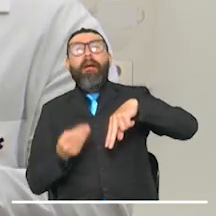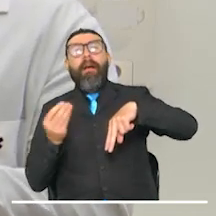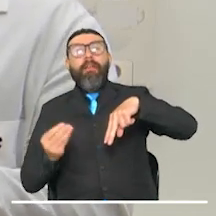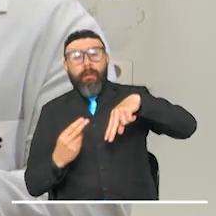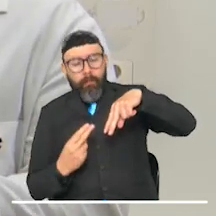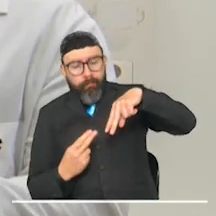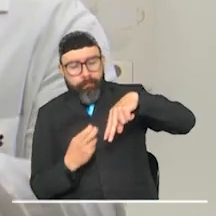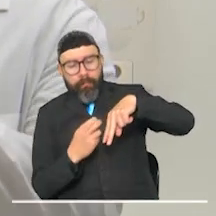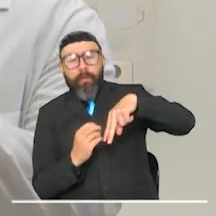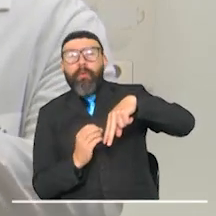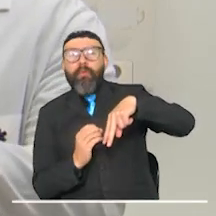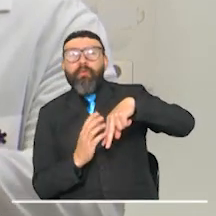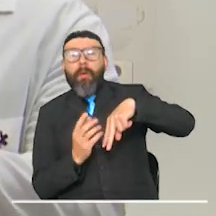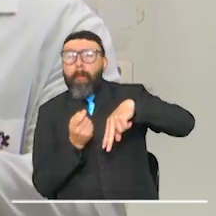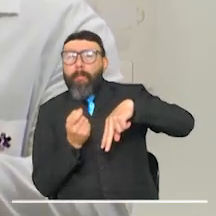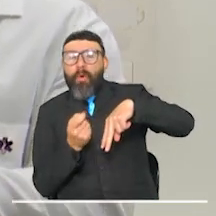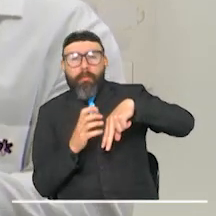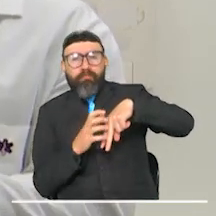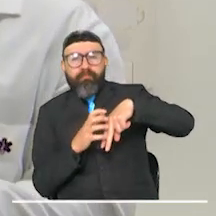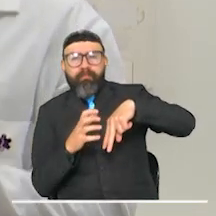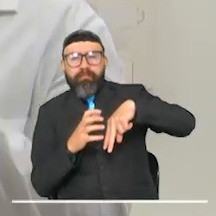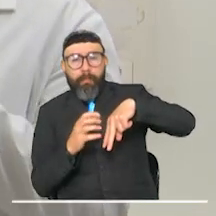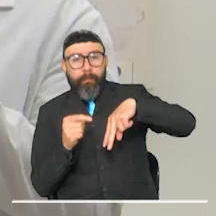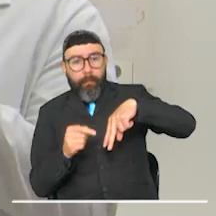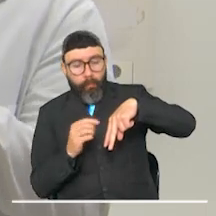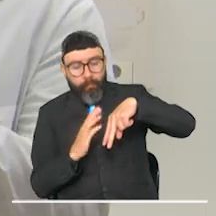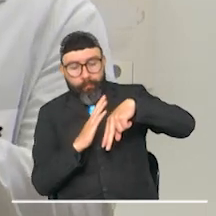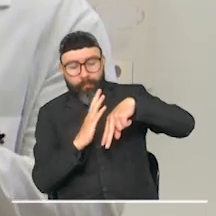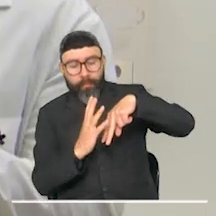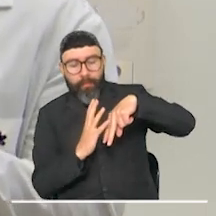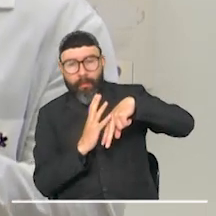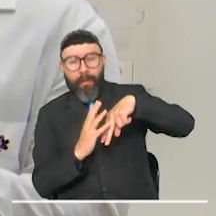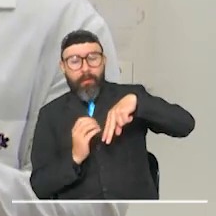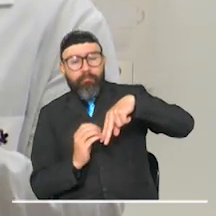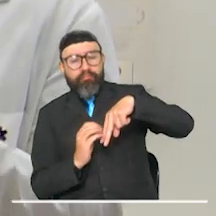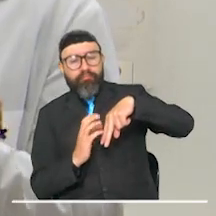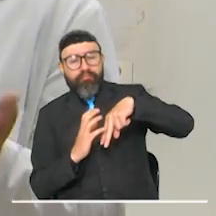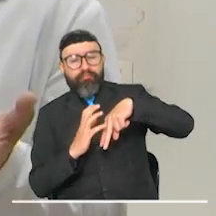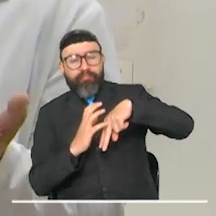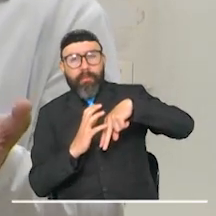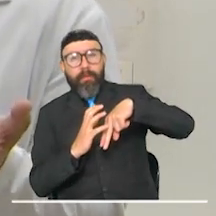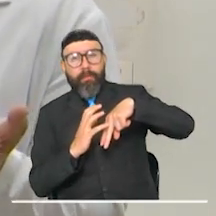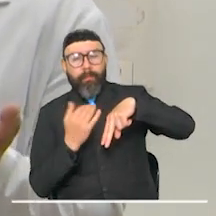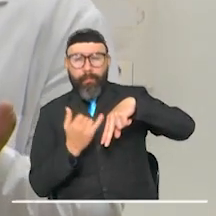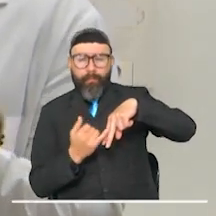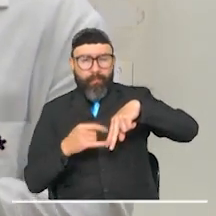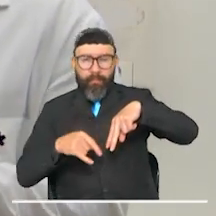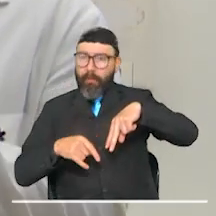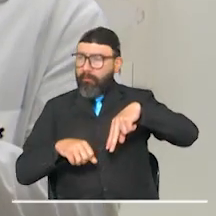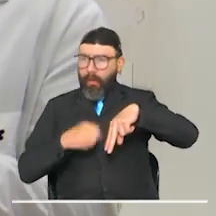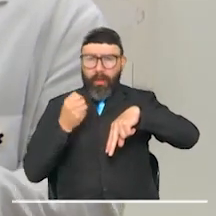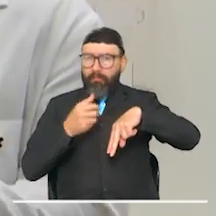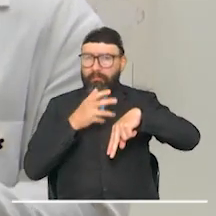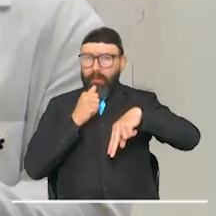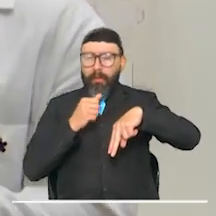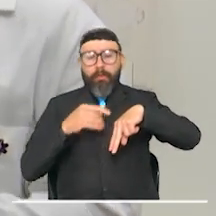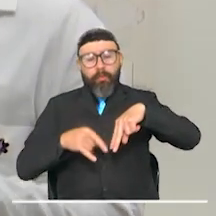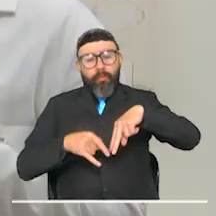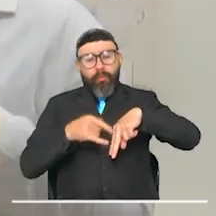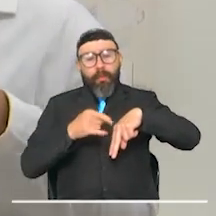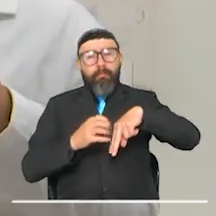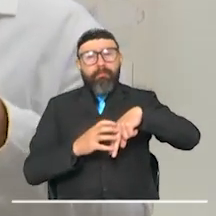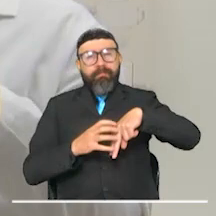del endotelio vascular de la cara interna de la avena provoca una microinflamación que no provoca daño al paciente y esa